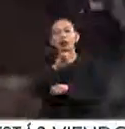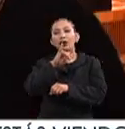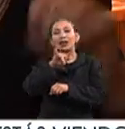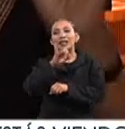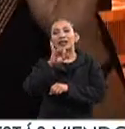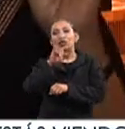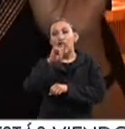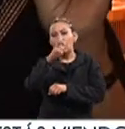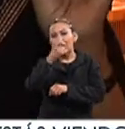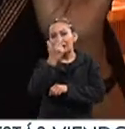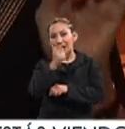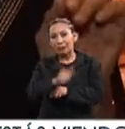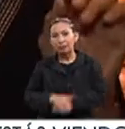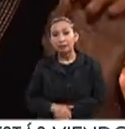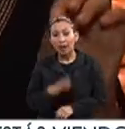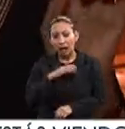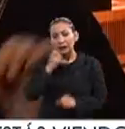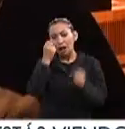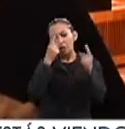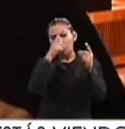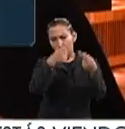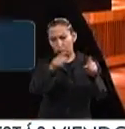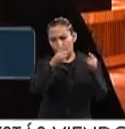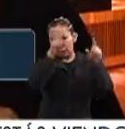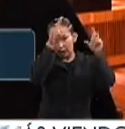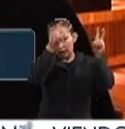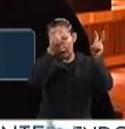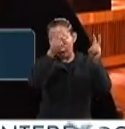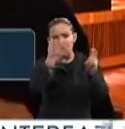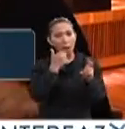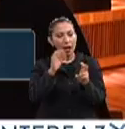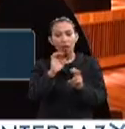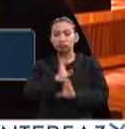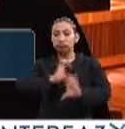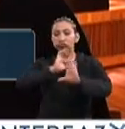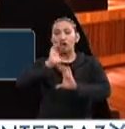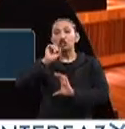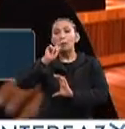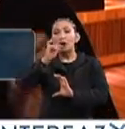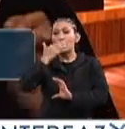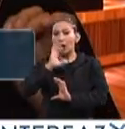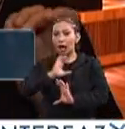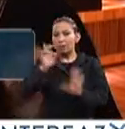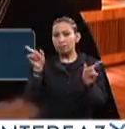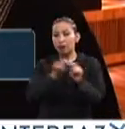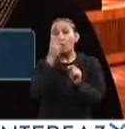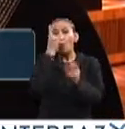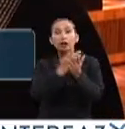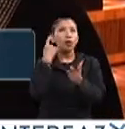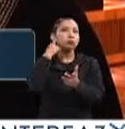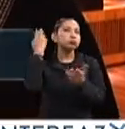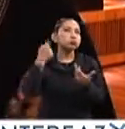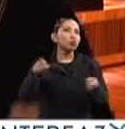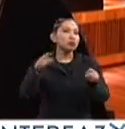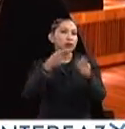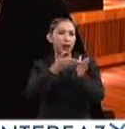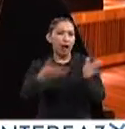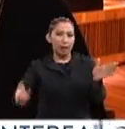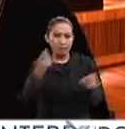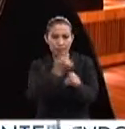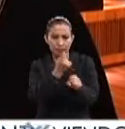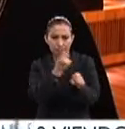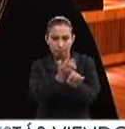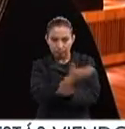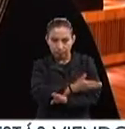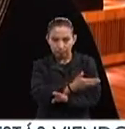Hindoyan. Hay obras que no llevan soprano, no llevan cantante, o sea, son únicamente orquestales. Por ejemplo, la